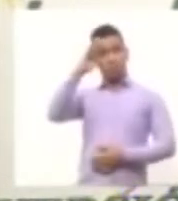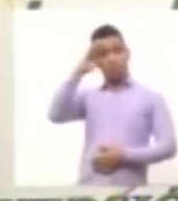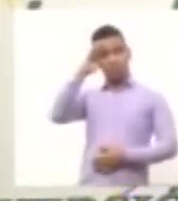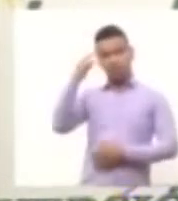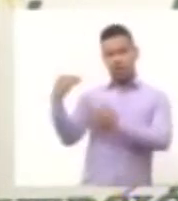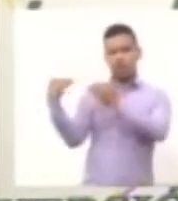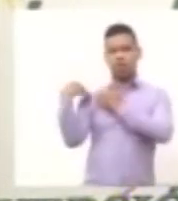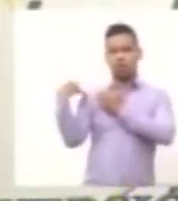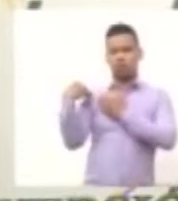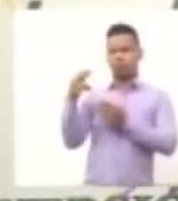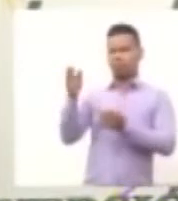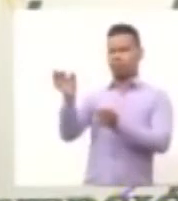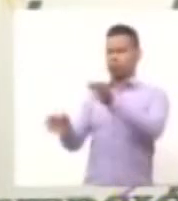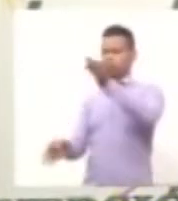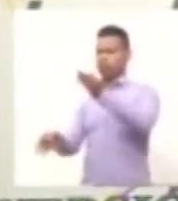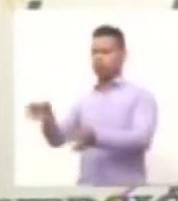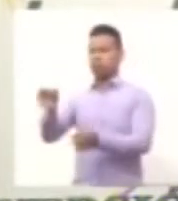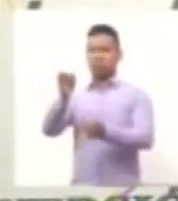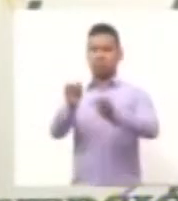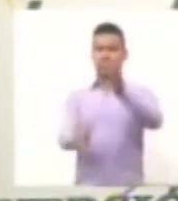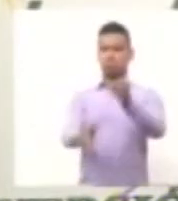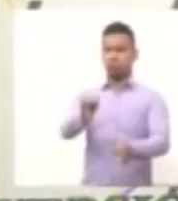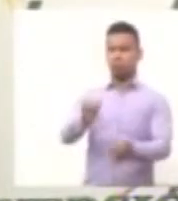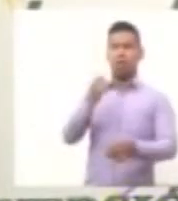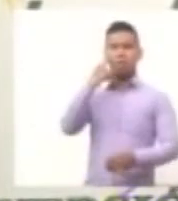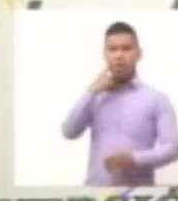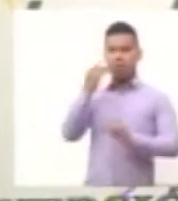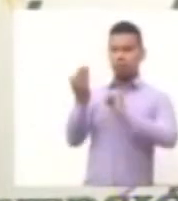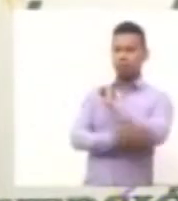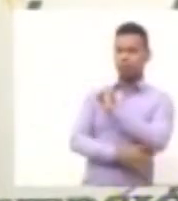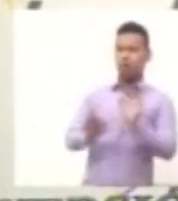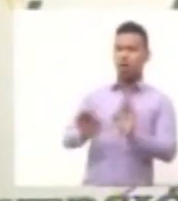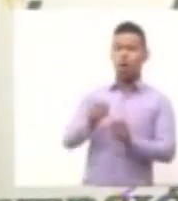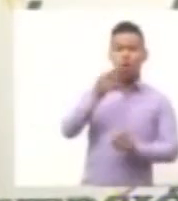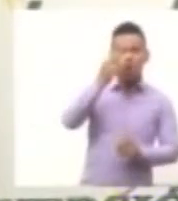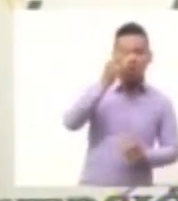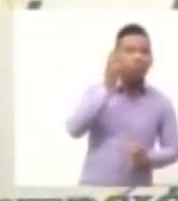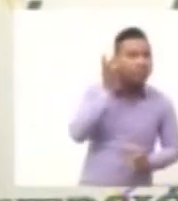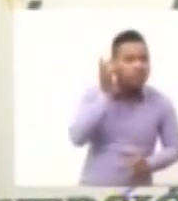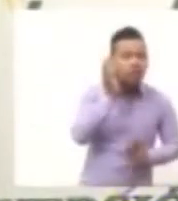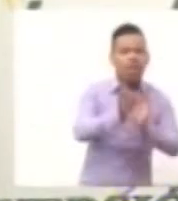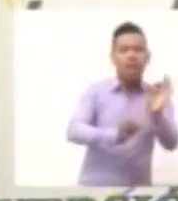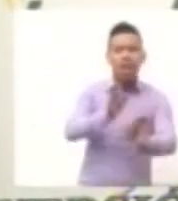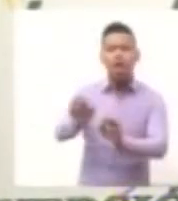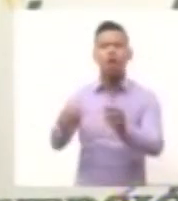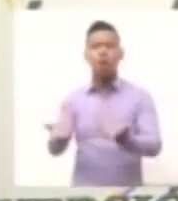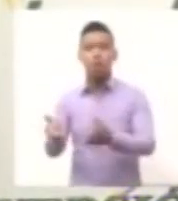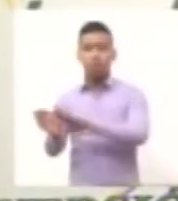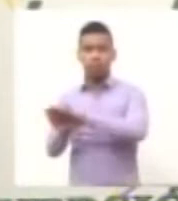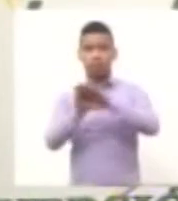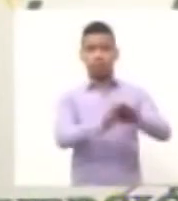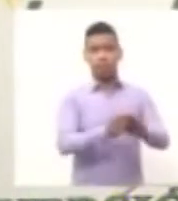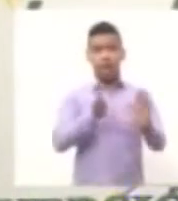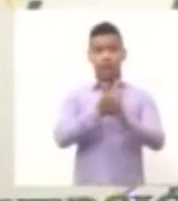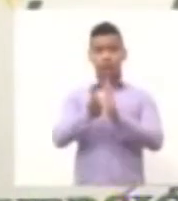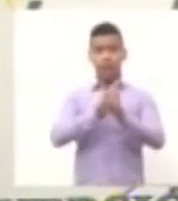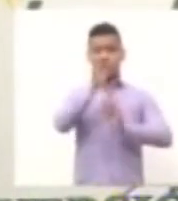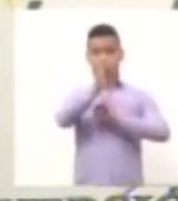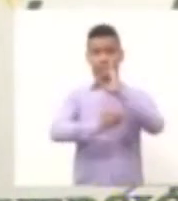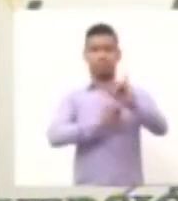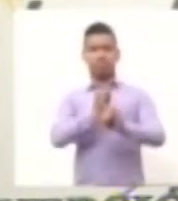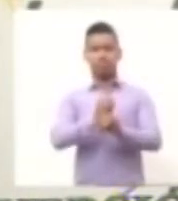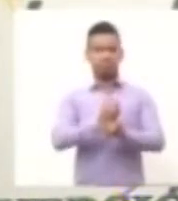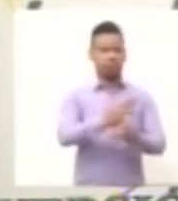de judicializarlos y posteriormente imponer medidas de aseguramiento. Y la noticia internacional de última hora es la extradición a los Estados Unidos